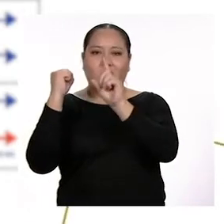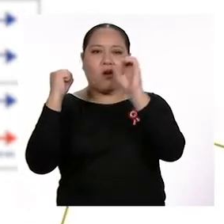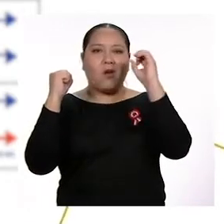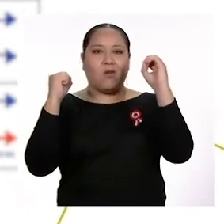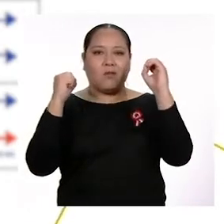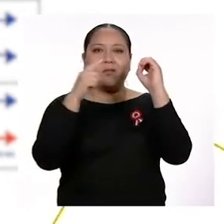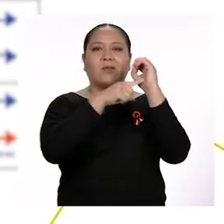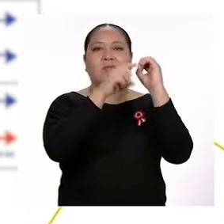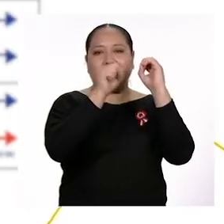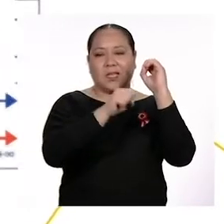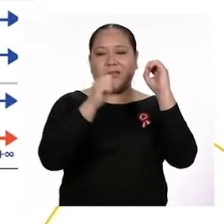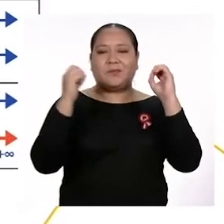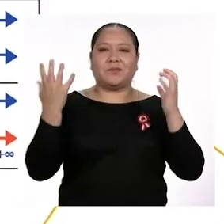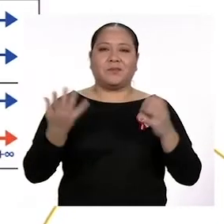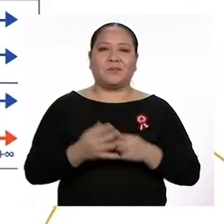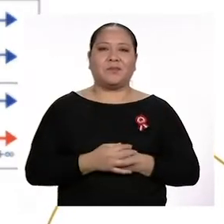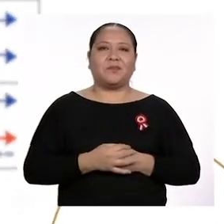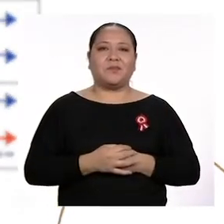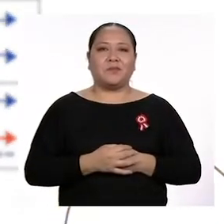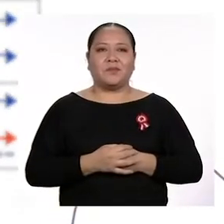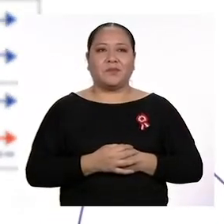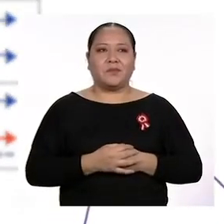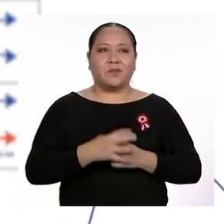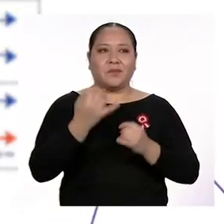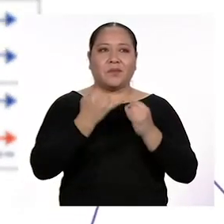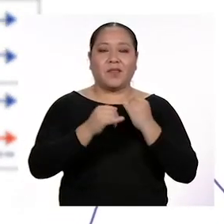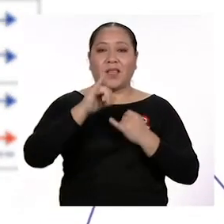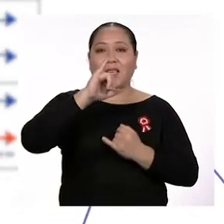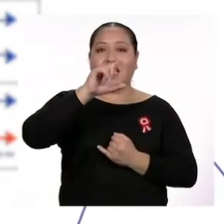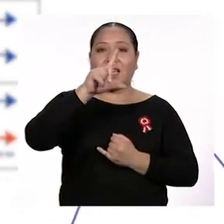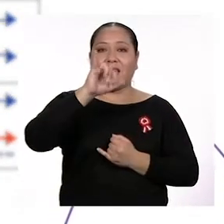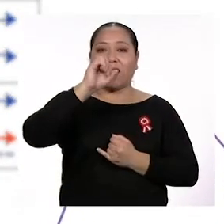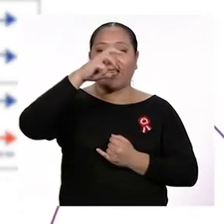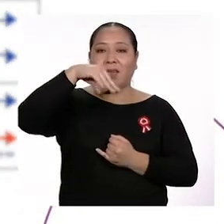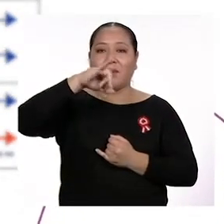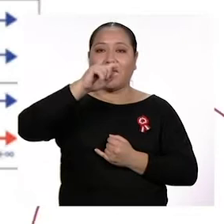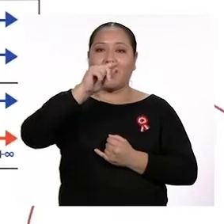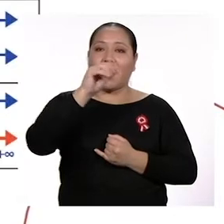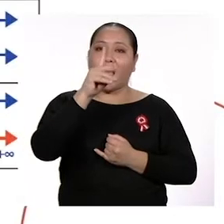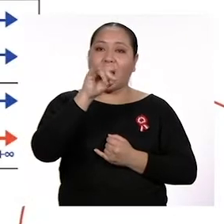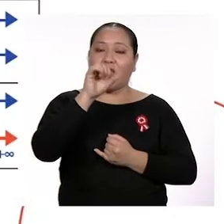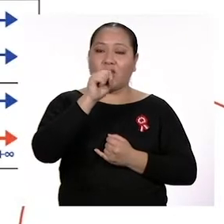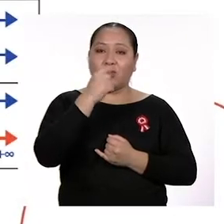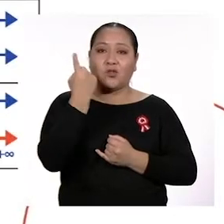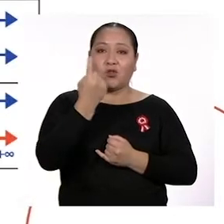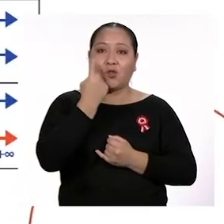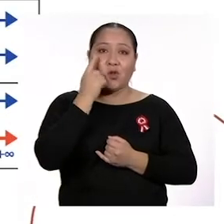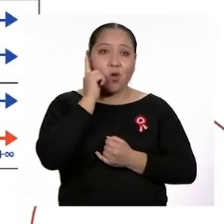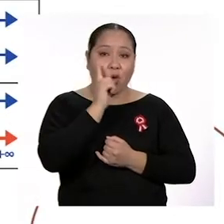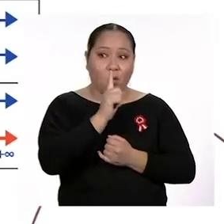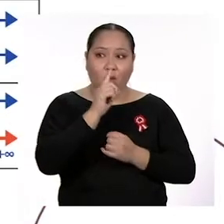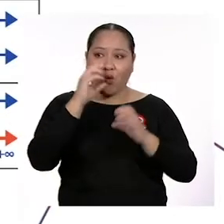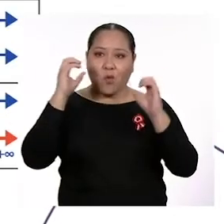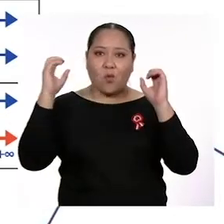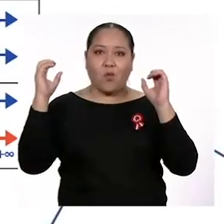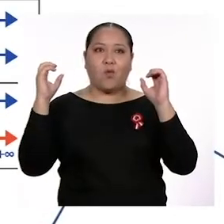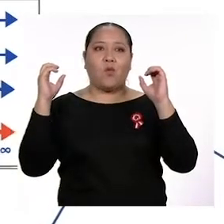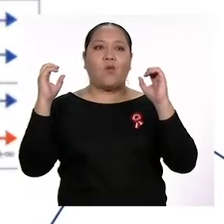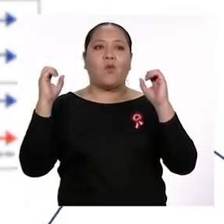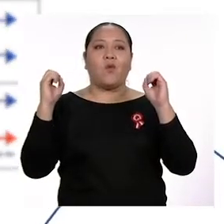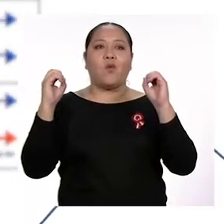queda excluido. Finalmente, los ilimitados, intervalos en los que solo uno de los extremos